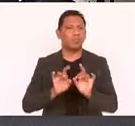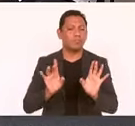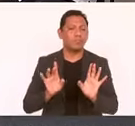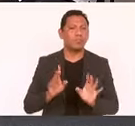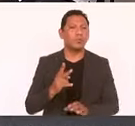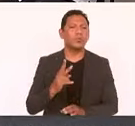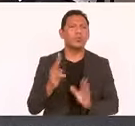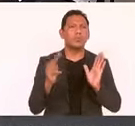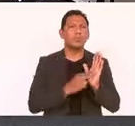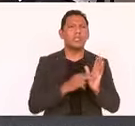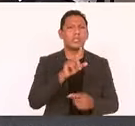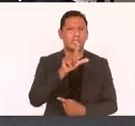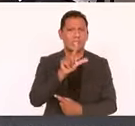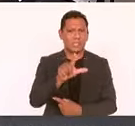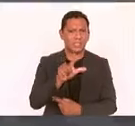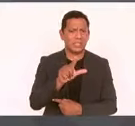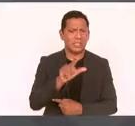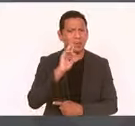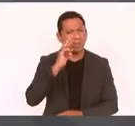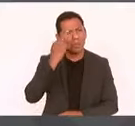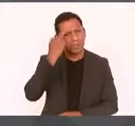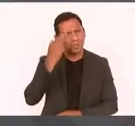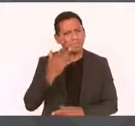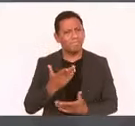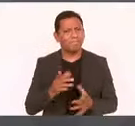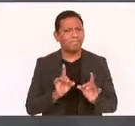del 2017,